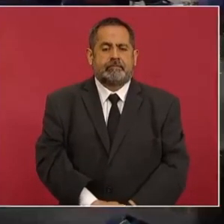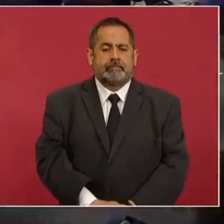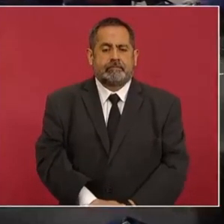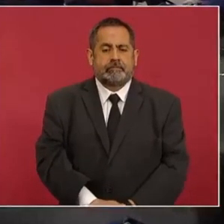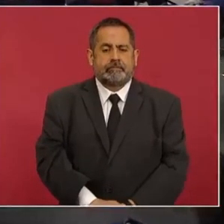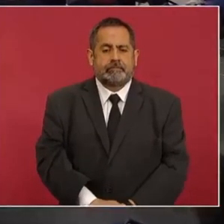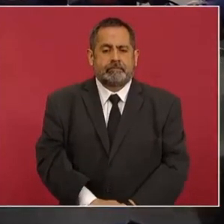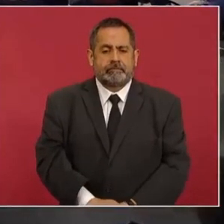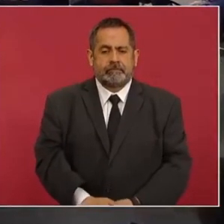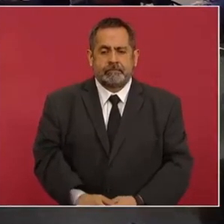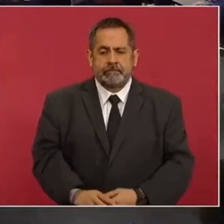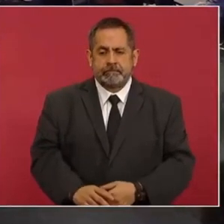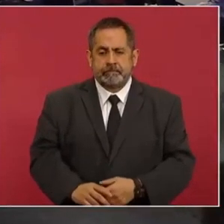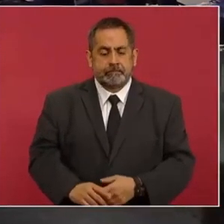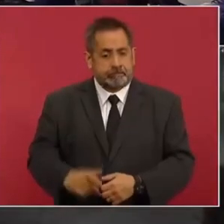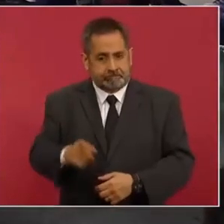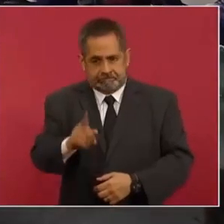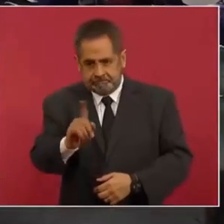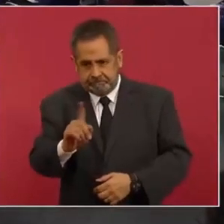No,